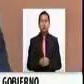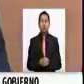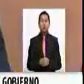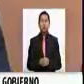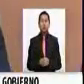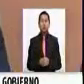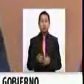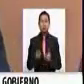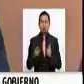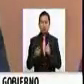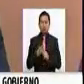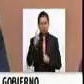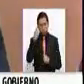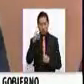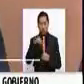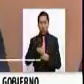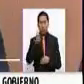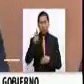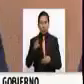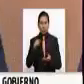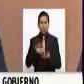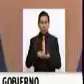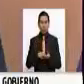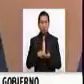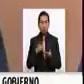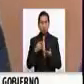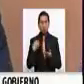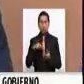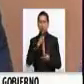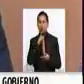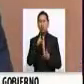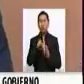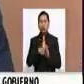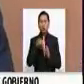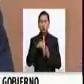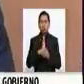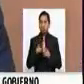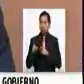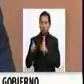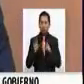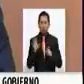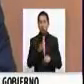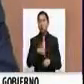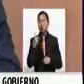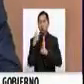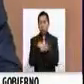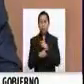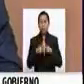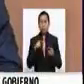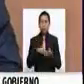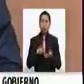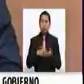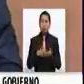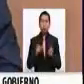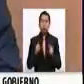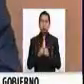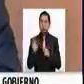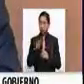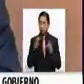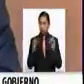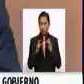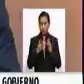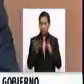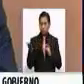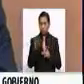inicialmente en sao paulo eso lo confirmaremos seguramente en consulta con los otros países pero obviamente con los enlaces